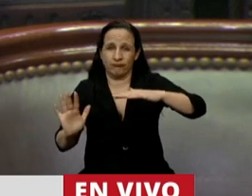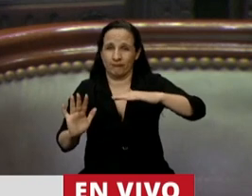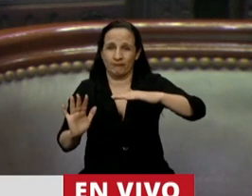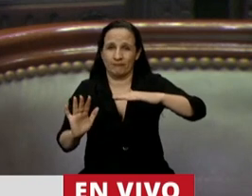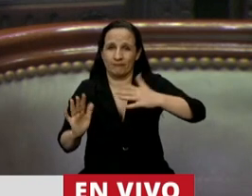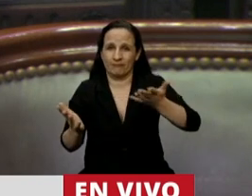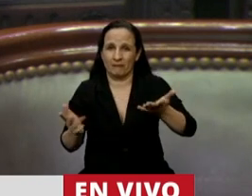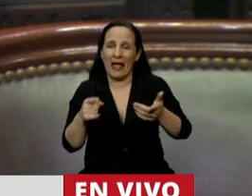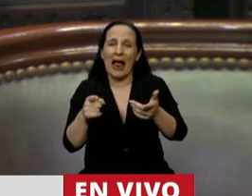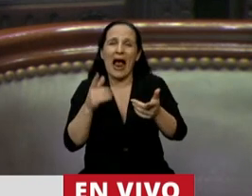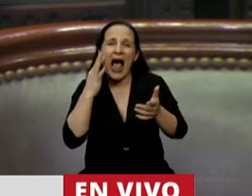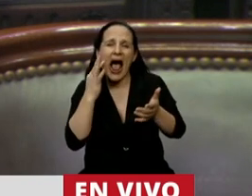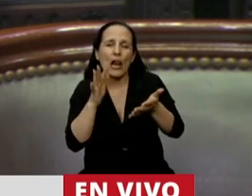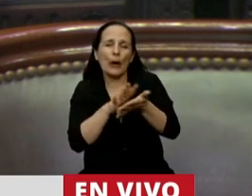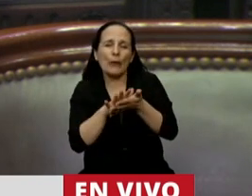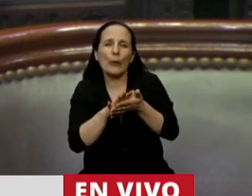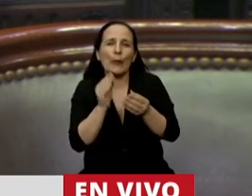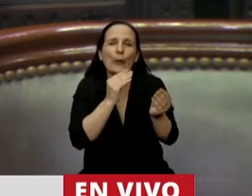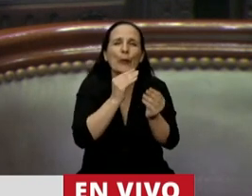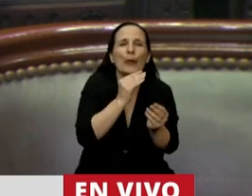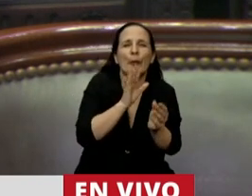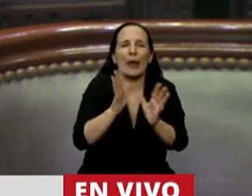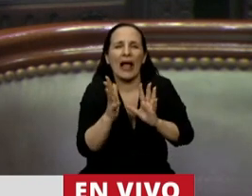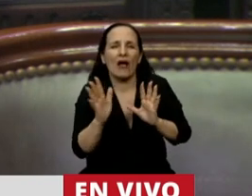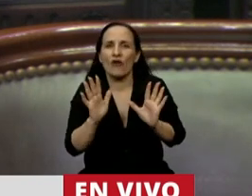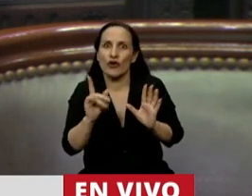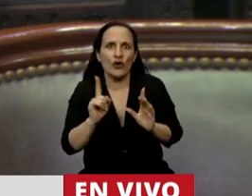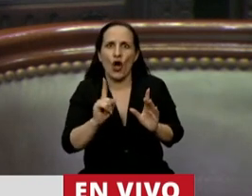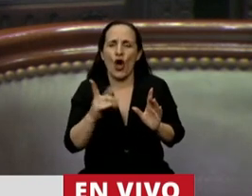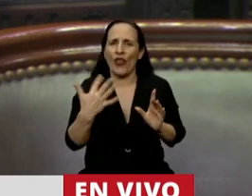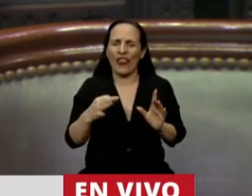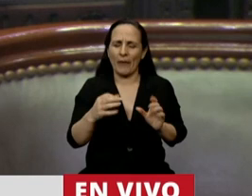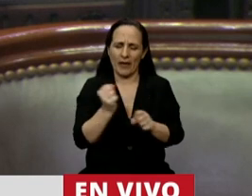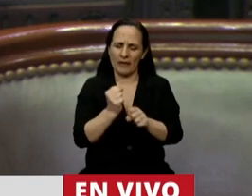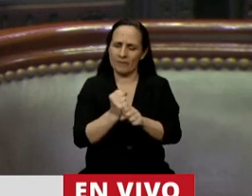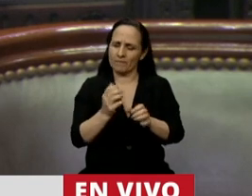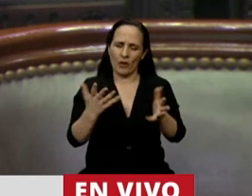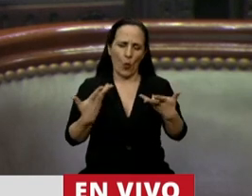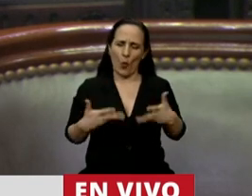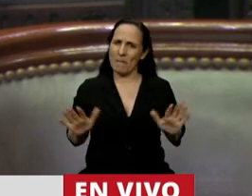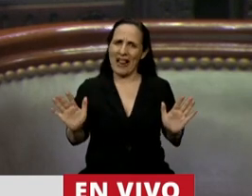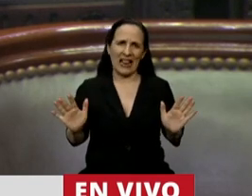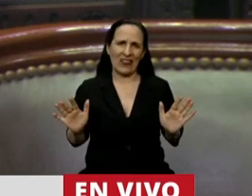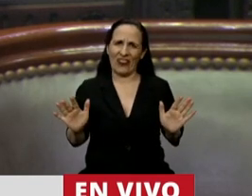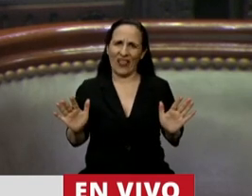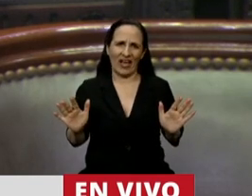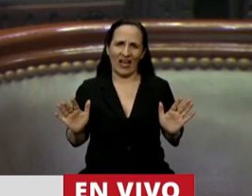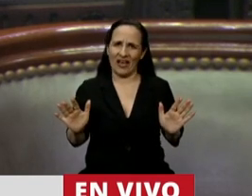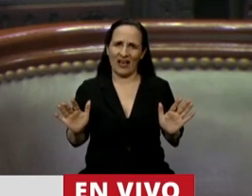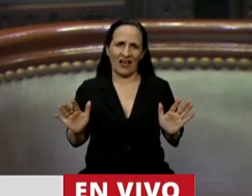que tiene que haber no es épica. Lo que tiene que haber es humildad y